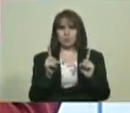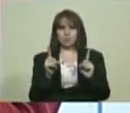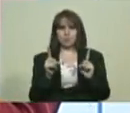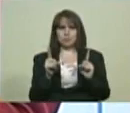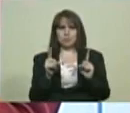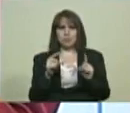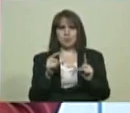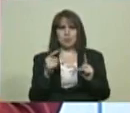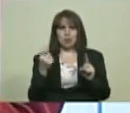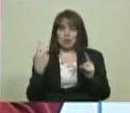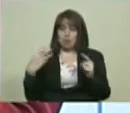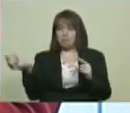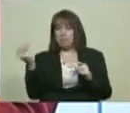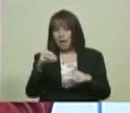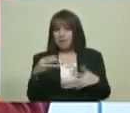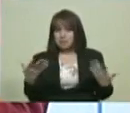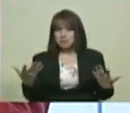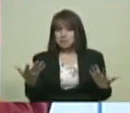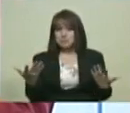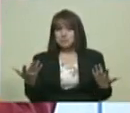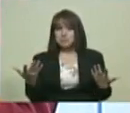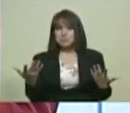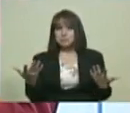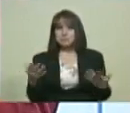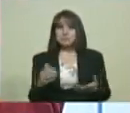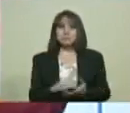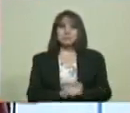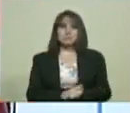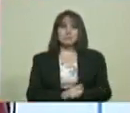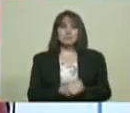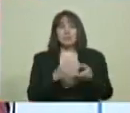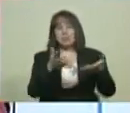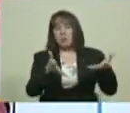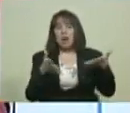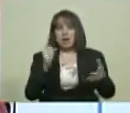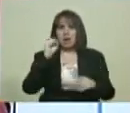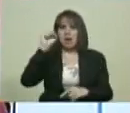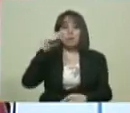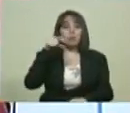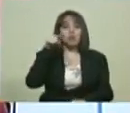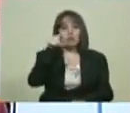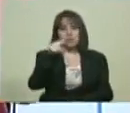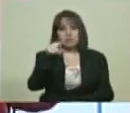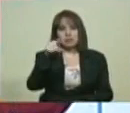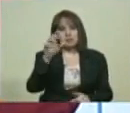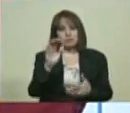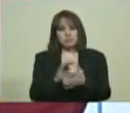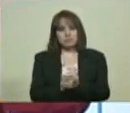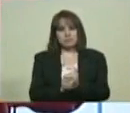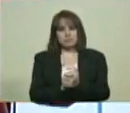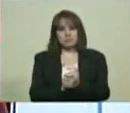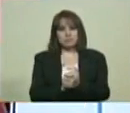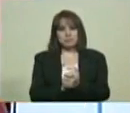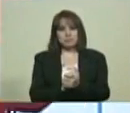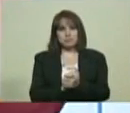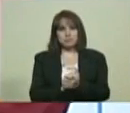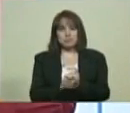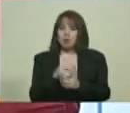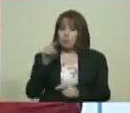No solo porque lo dicen las encuestas. Vamos a ganar por ti, compatriota. Por